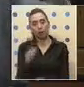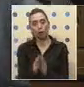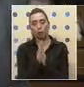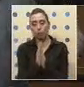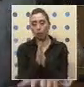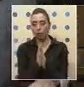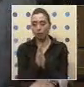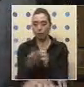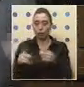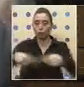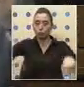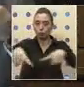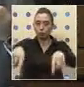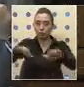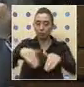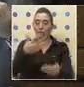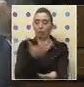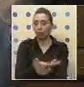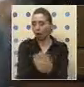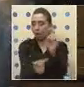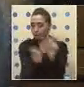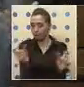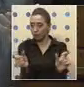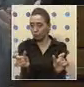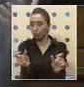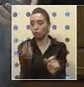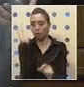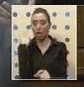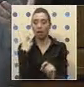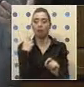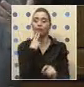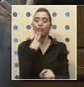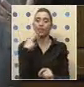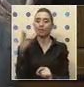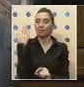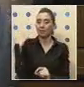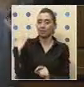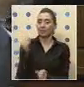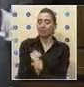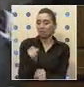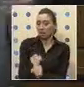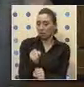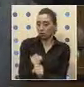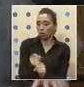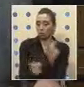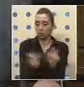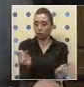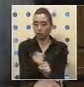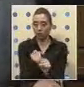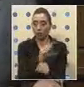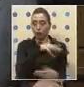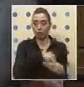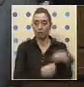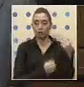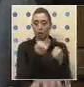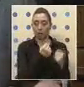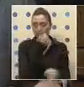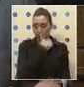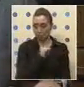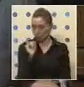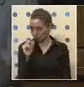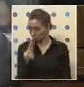entre ustedes mismos, hay gente que en su vida también trabajó. Hay gente que también trabajó en la empresa privada. Es